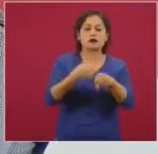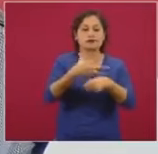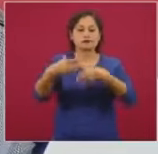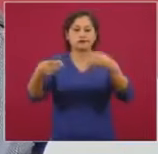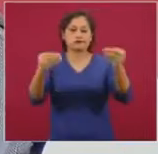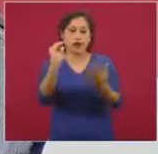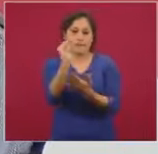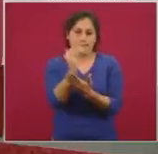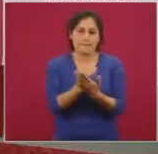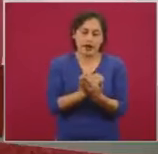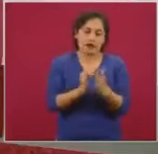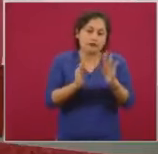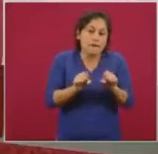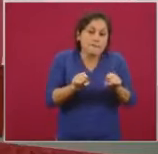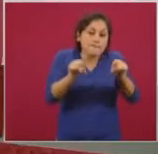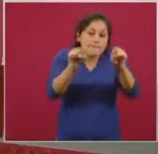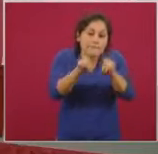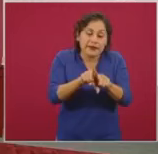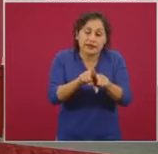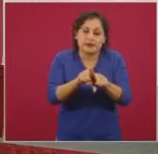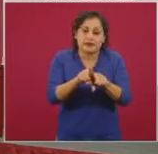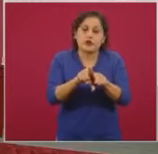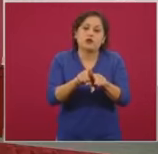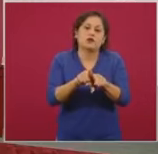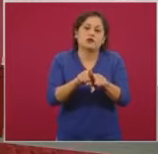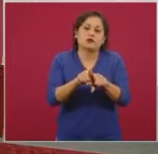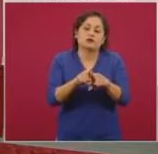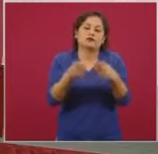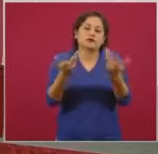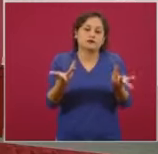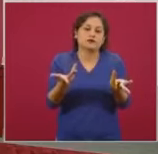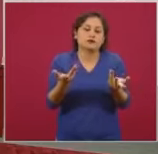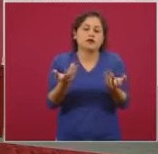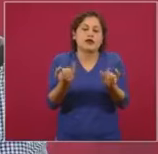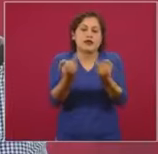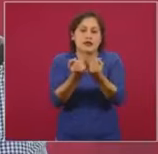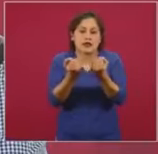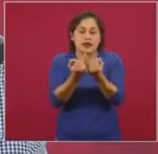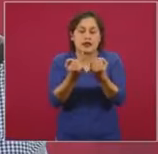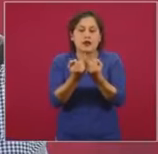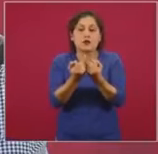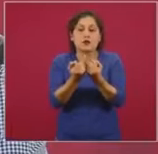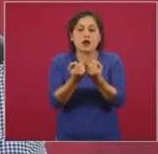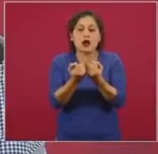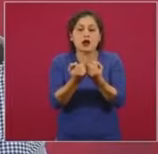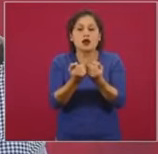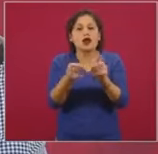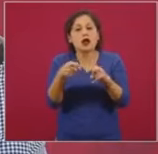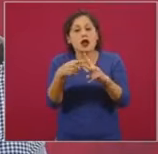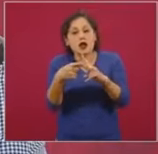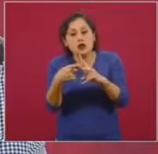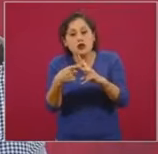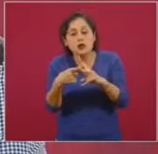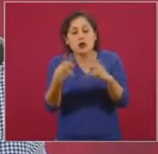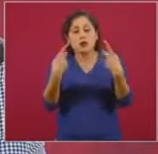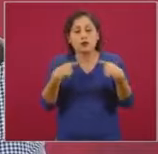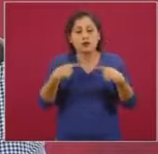tanto, siguiendo la cadena mencionada, en su momento también podamos empezar a observar una disminución en